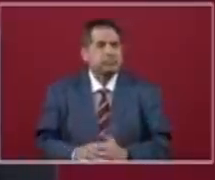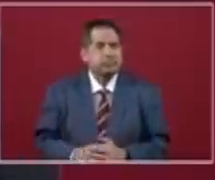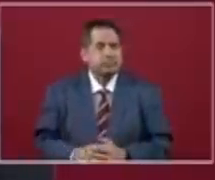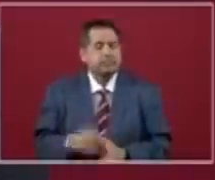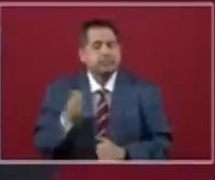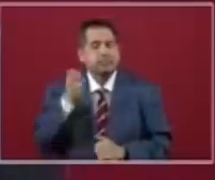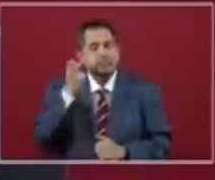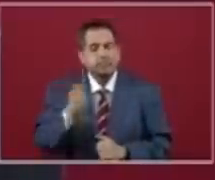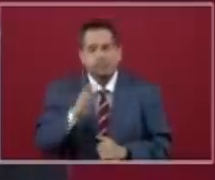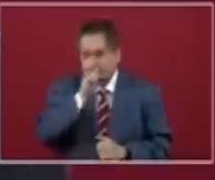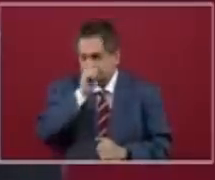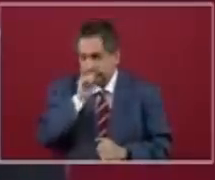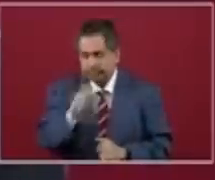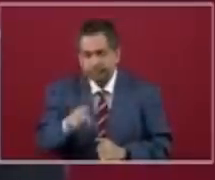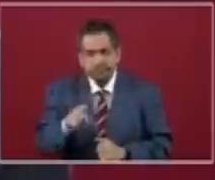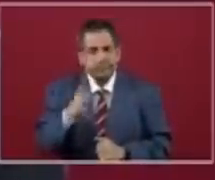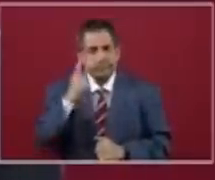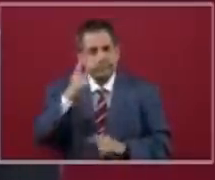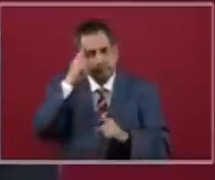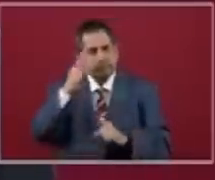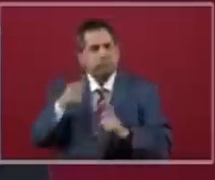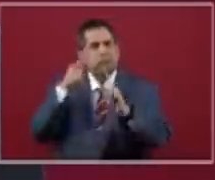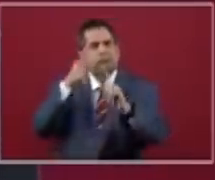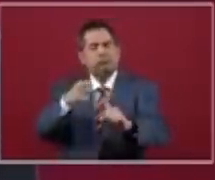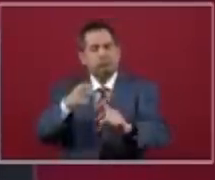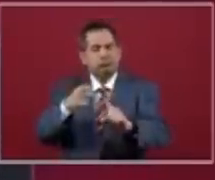ese es el gran propósito